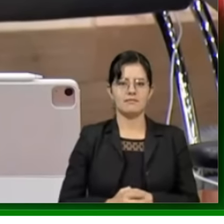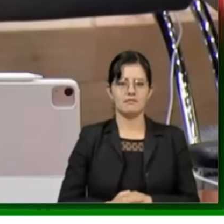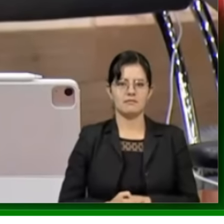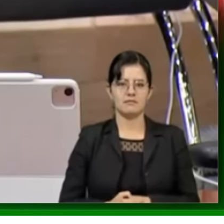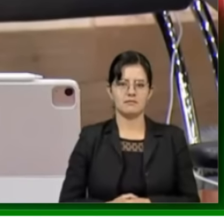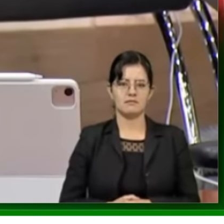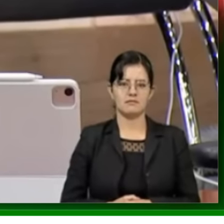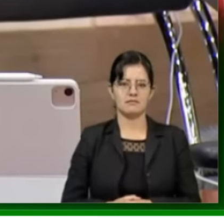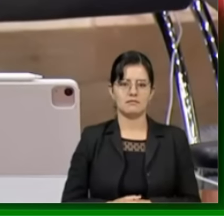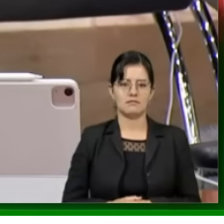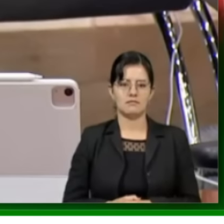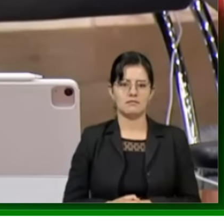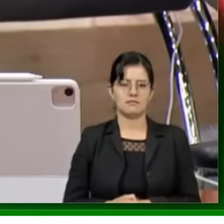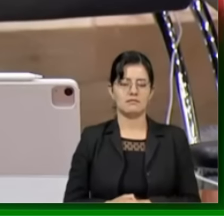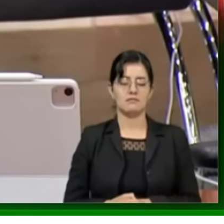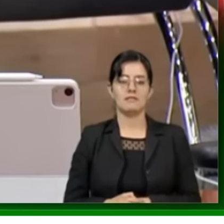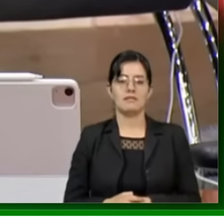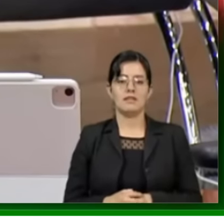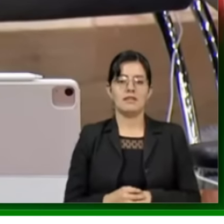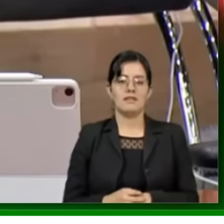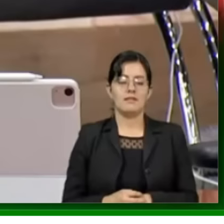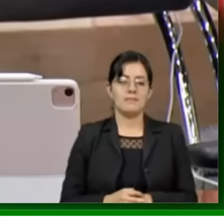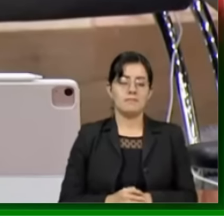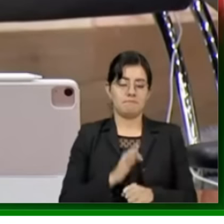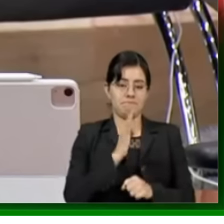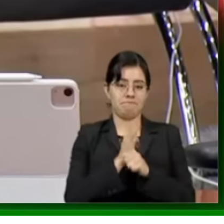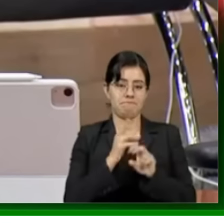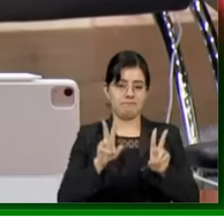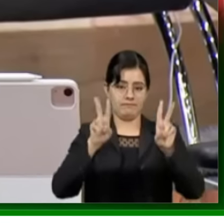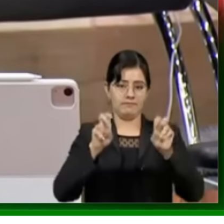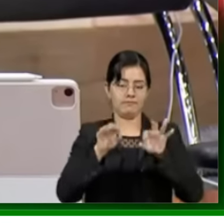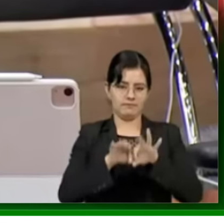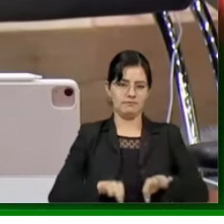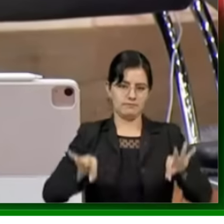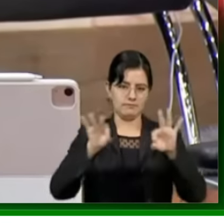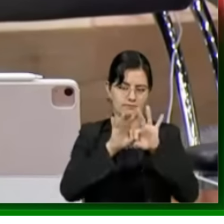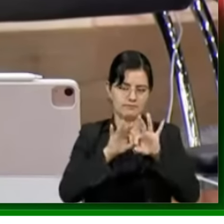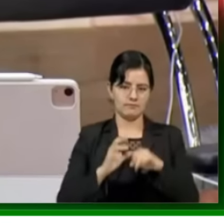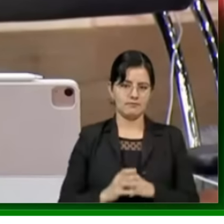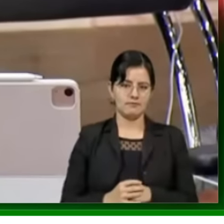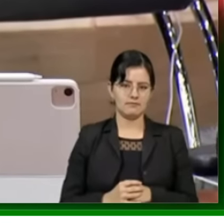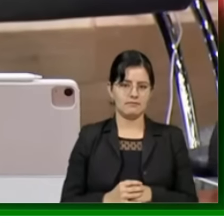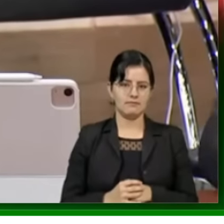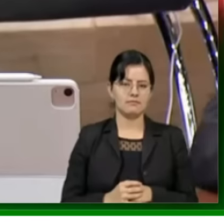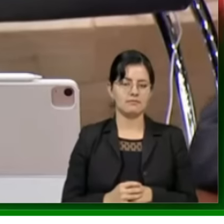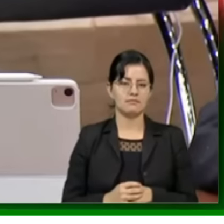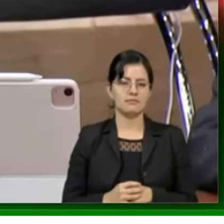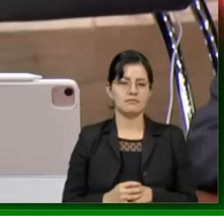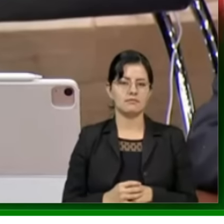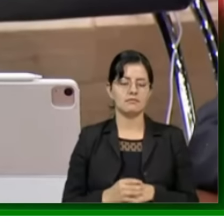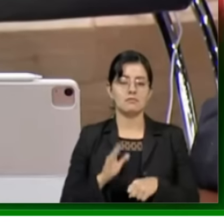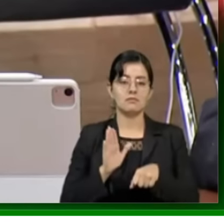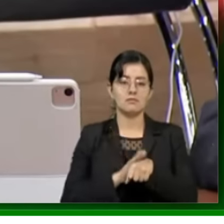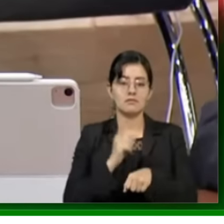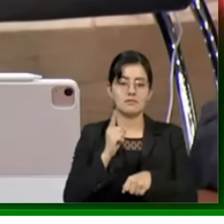electorales este tema es de la mayor relevancia Pues a partir de